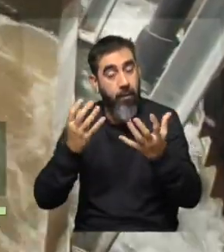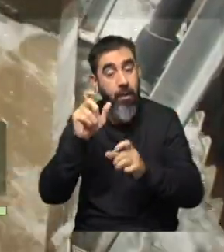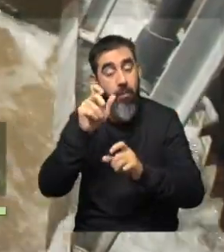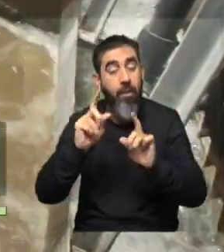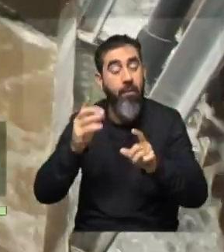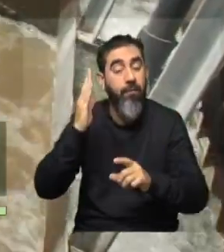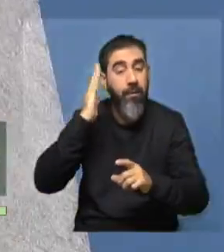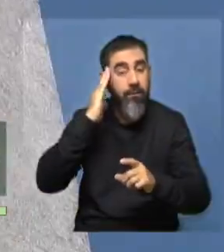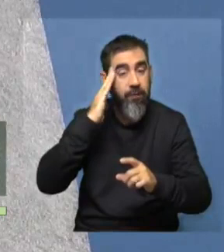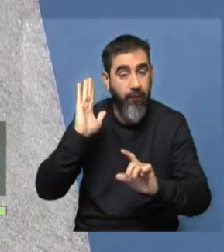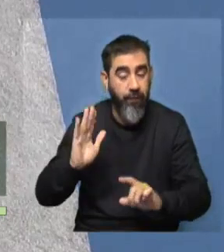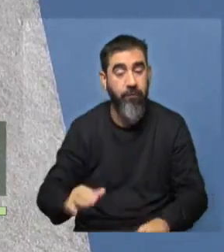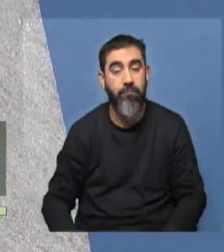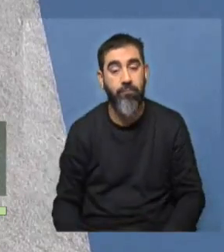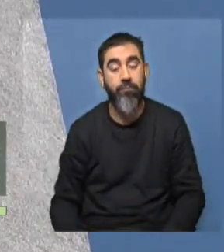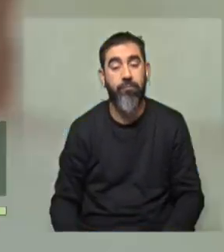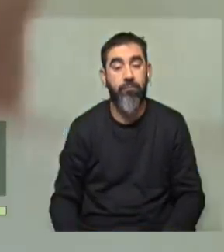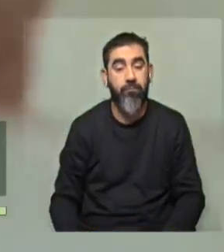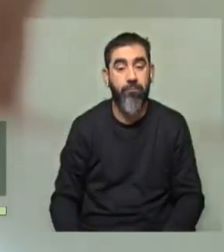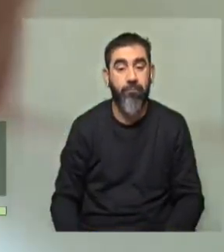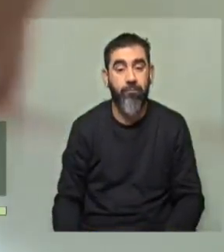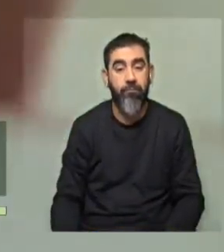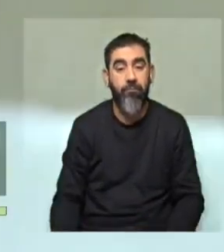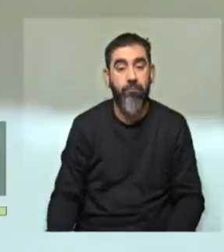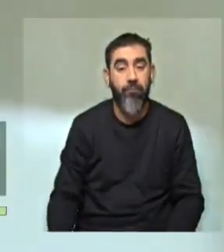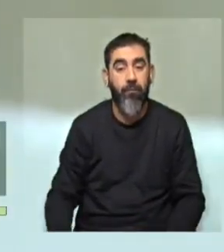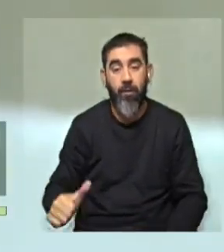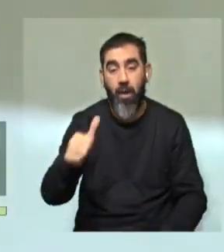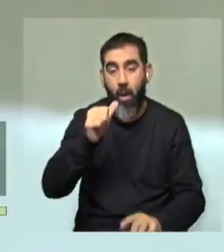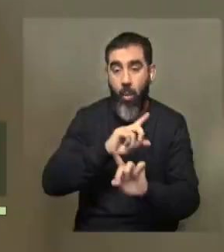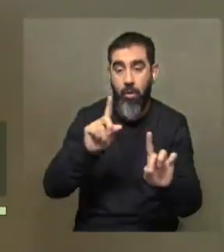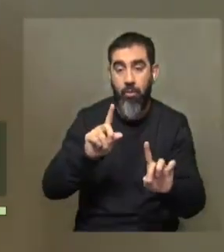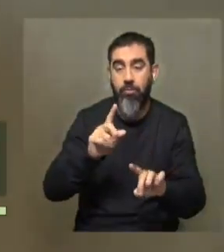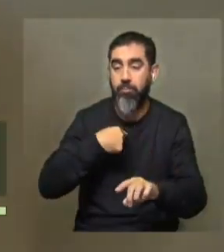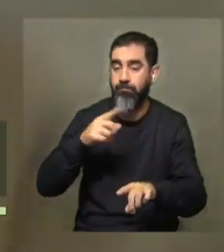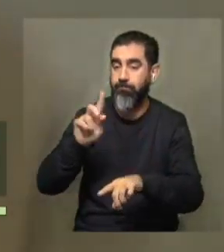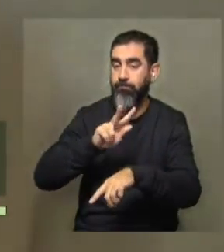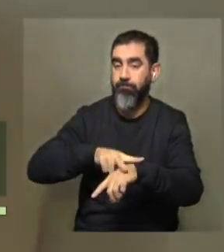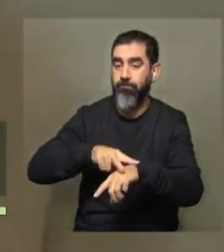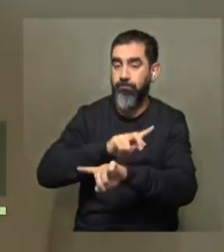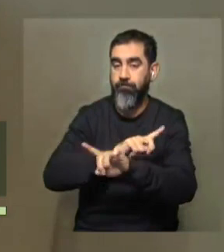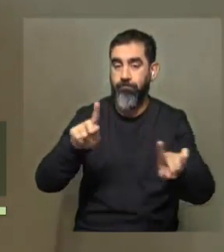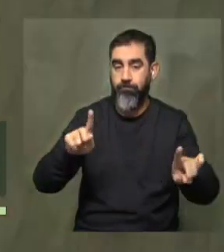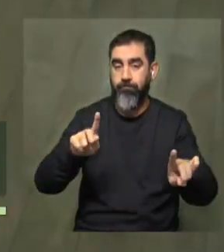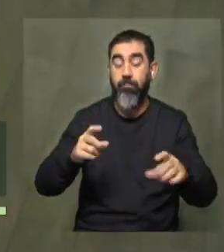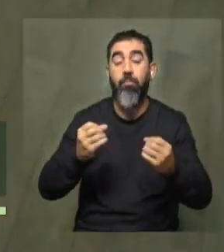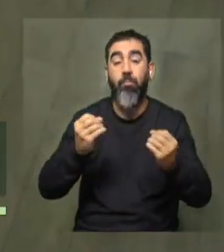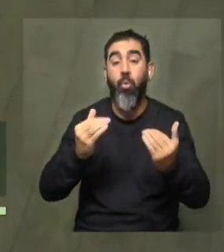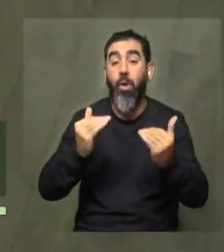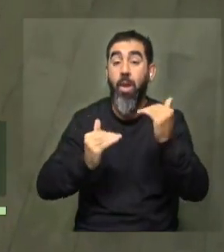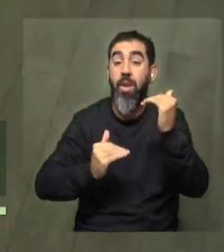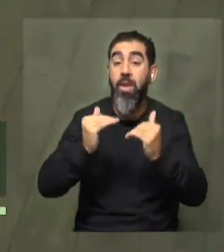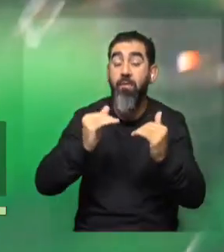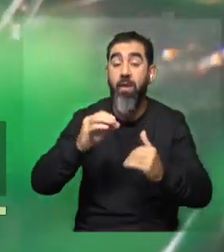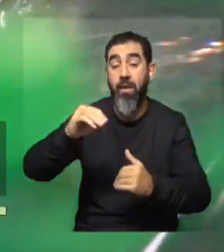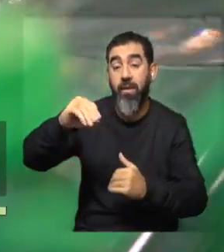tiene que saberlo claramente En definitiva no hay que tomar agua yo no lo recomiendo porque son niveles de